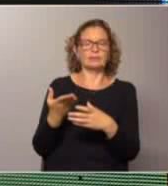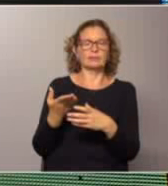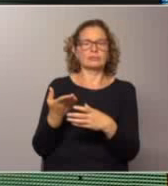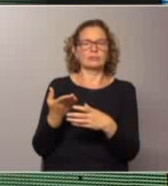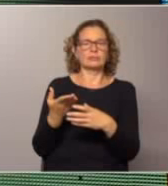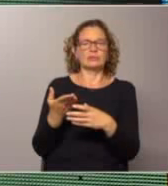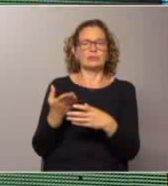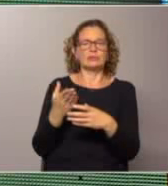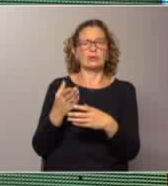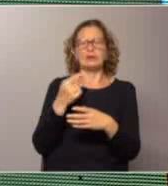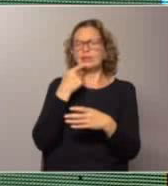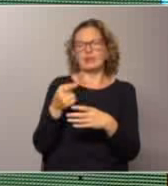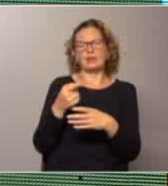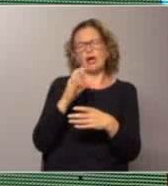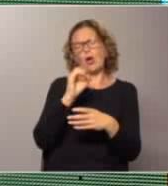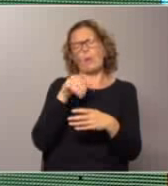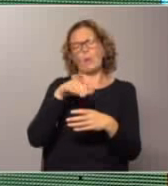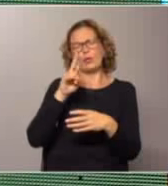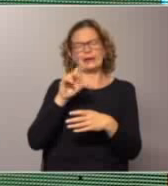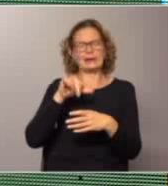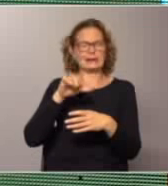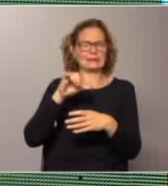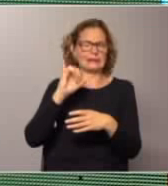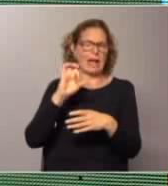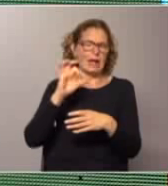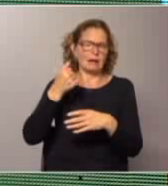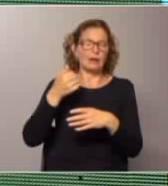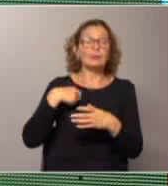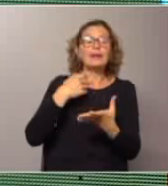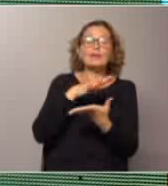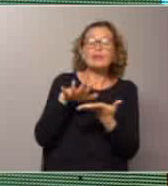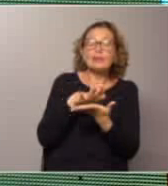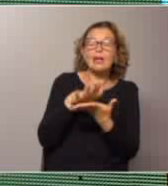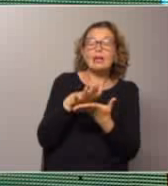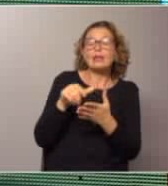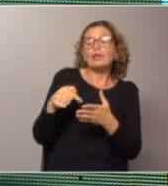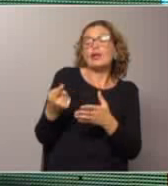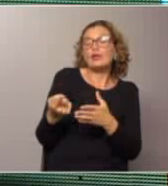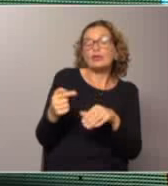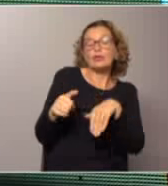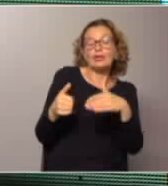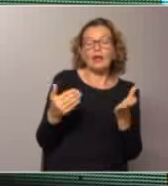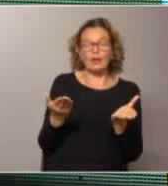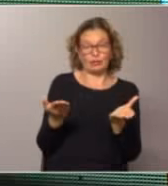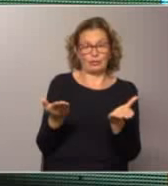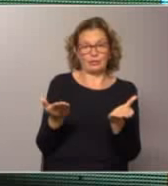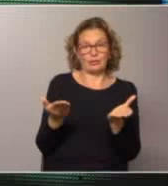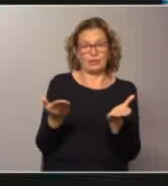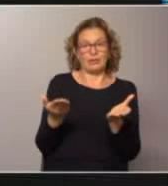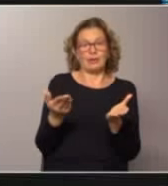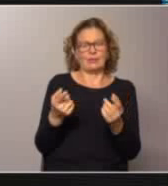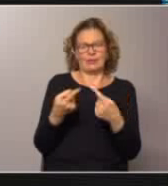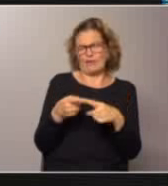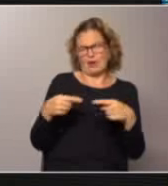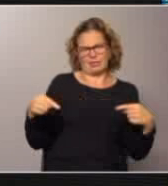comunista el comunista prácticamente etcétera y por supuesto en una sociedad polarizada del otro lado también hay movimientos como los antifaces